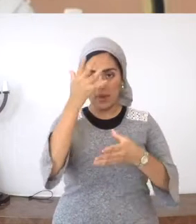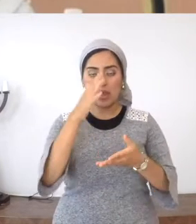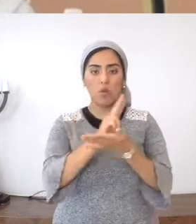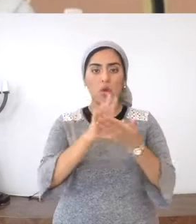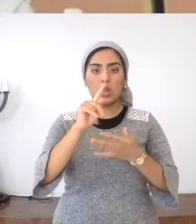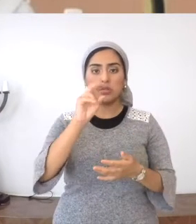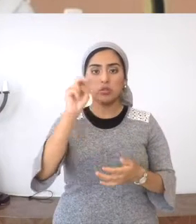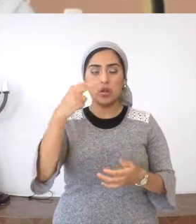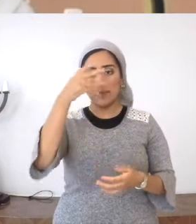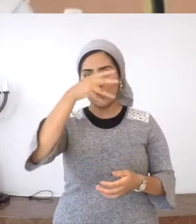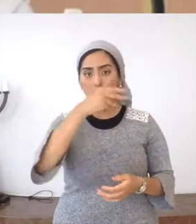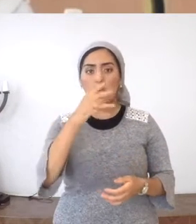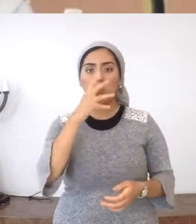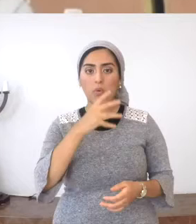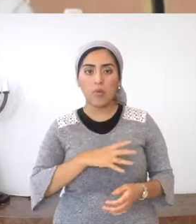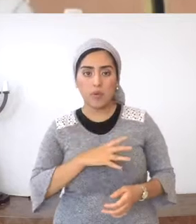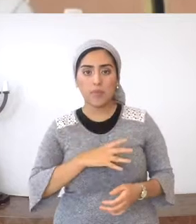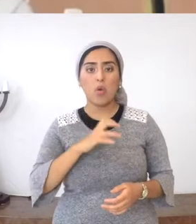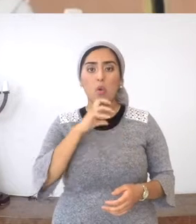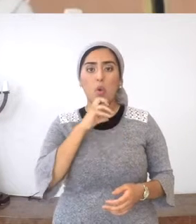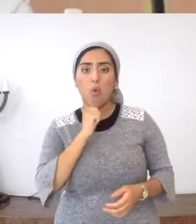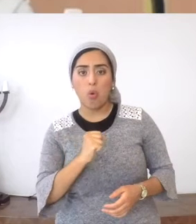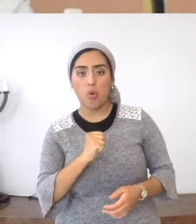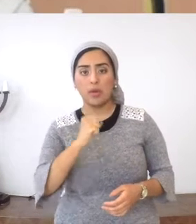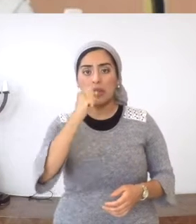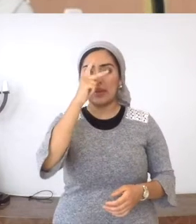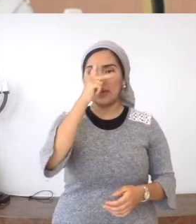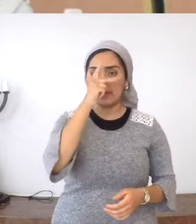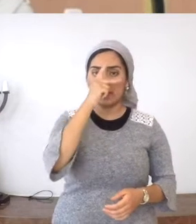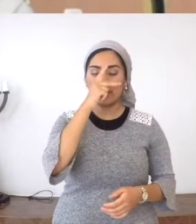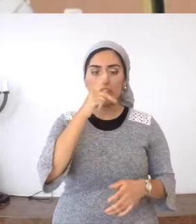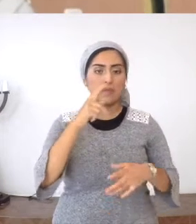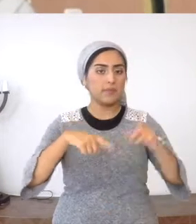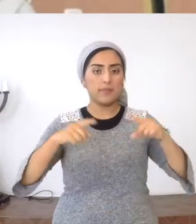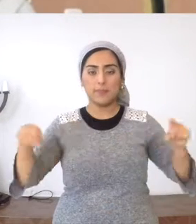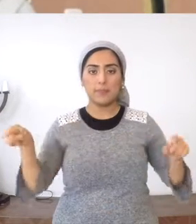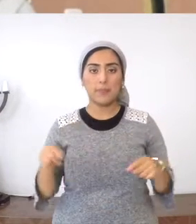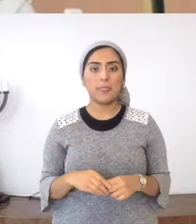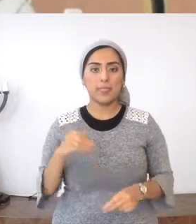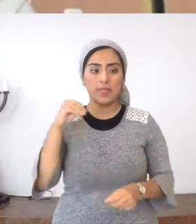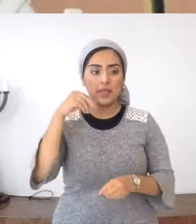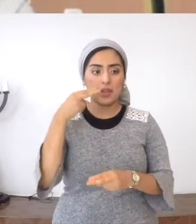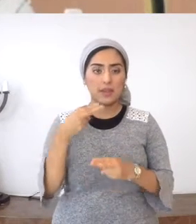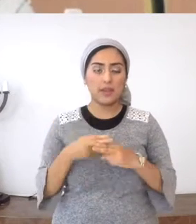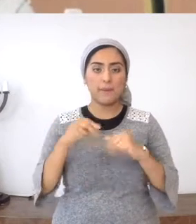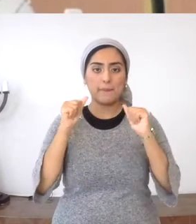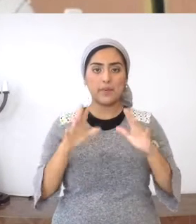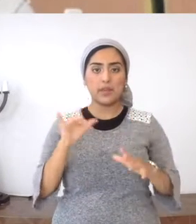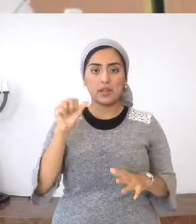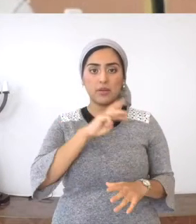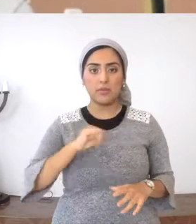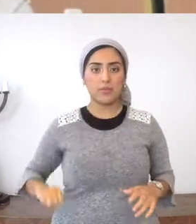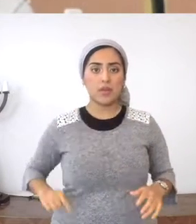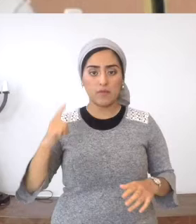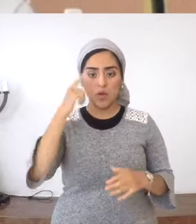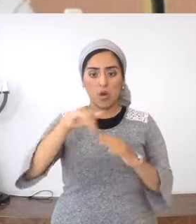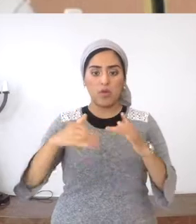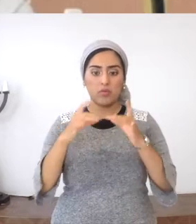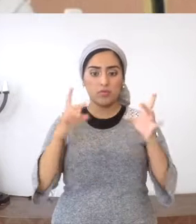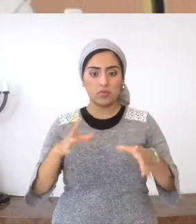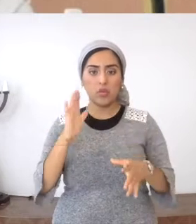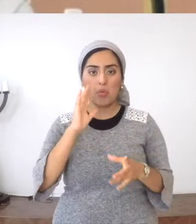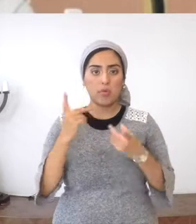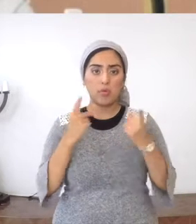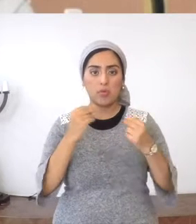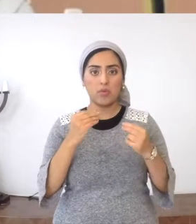Aquellos que son obedientes A la bendita Torah Hombres y mujeres Viejos y niños Viejitas Y niñitas En el nombre En bendito De nuestro don